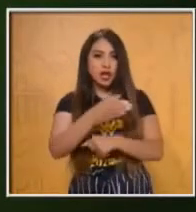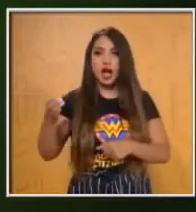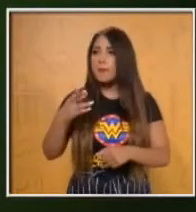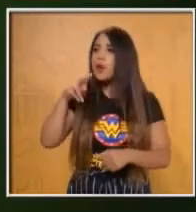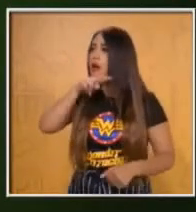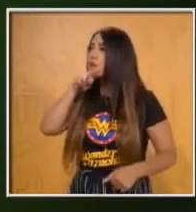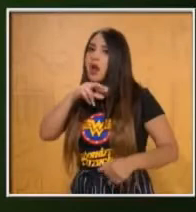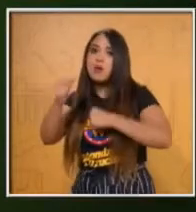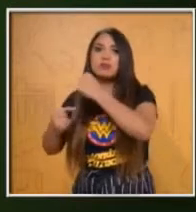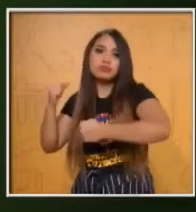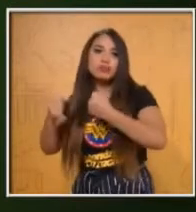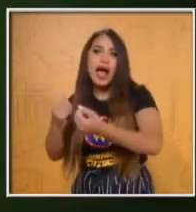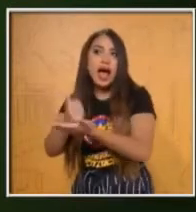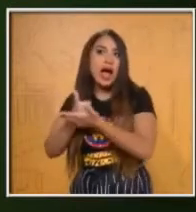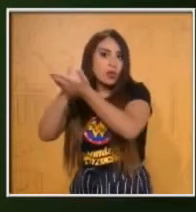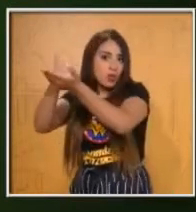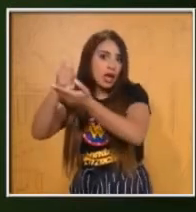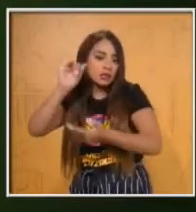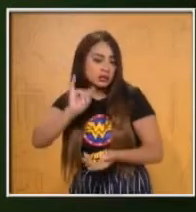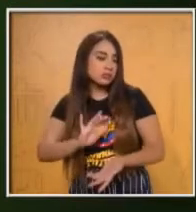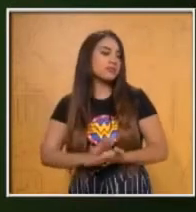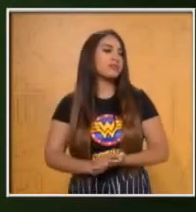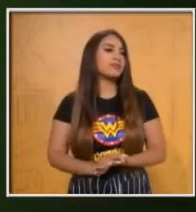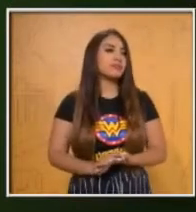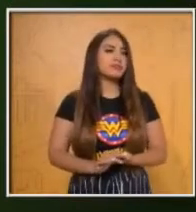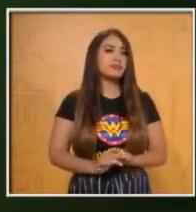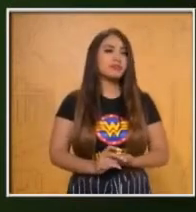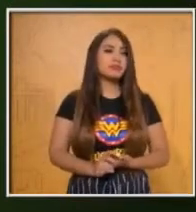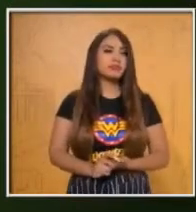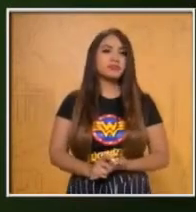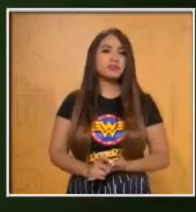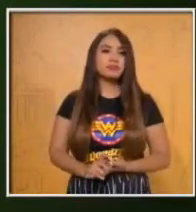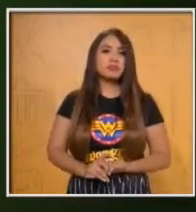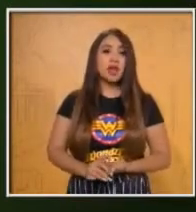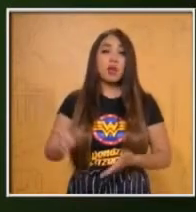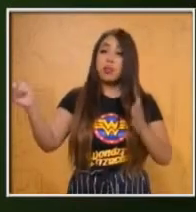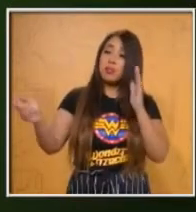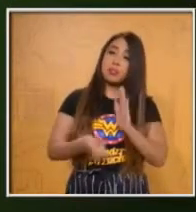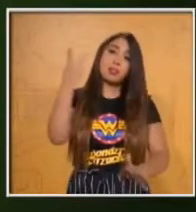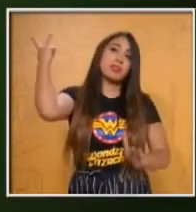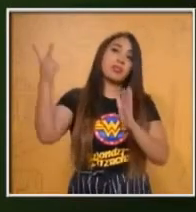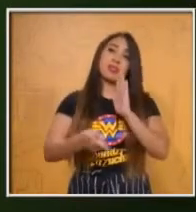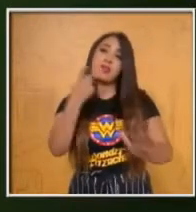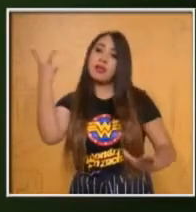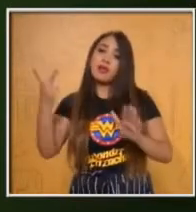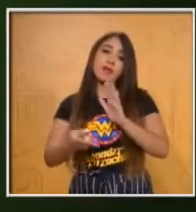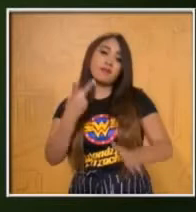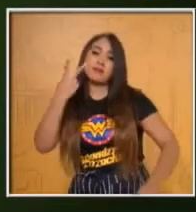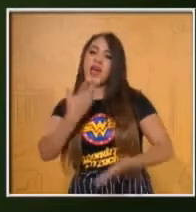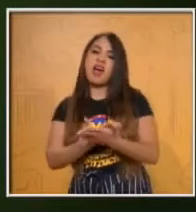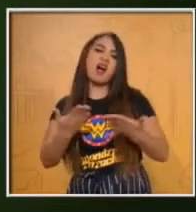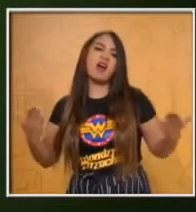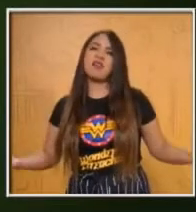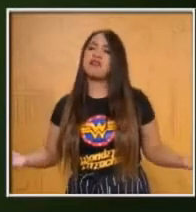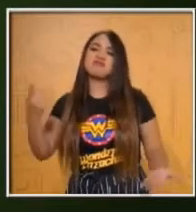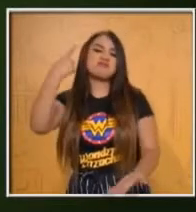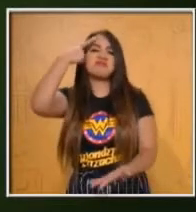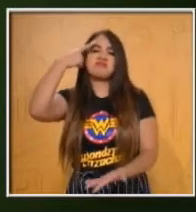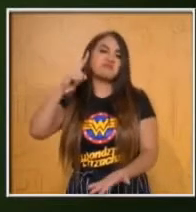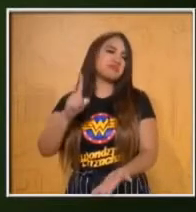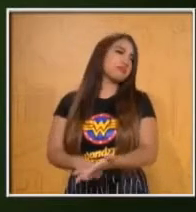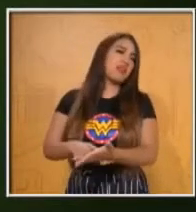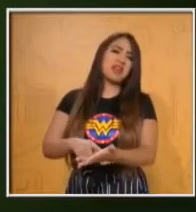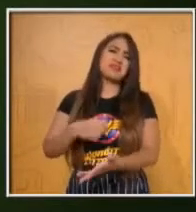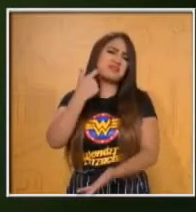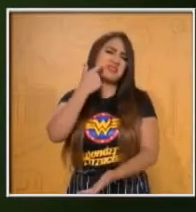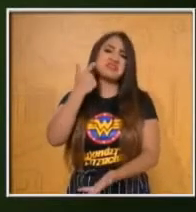pueblo para en busca de ayudarlo. Ya de tantas veces, pues ahora no fue cierto. No fueron